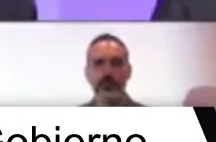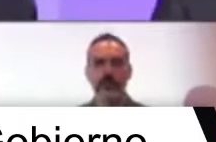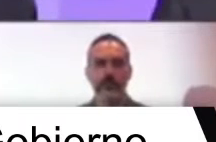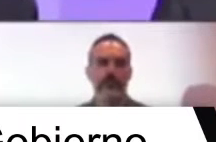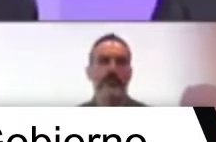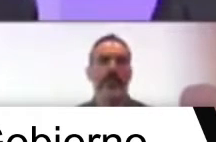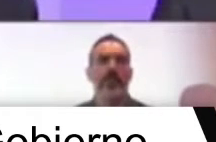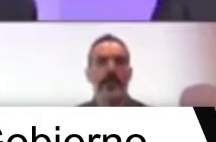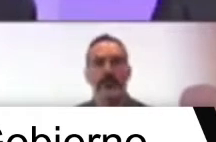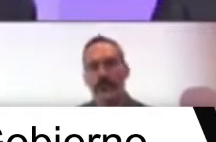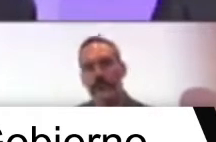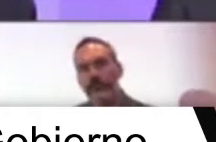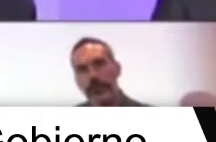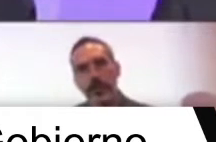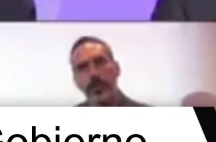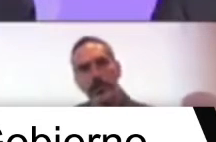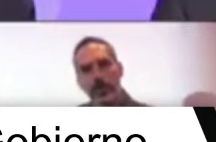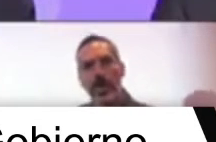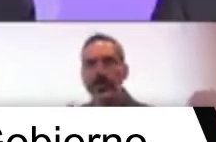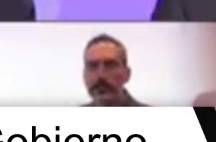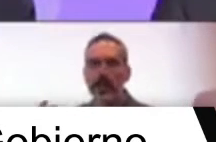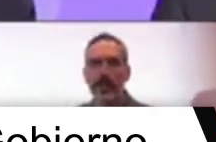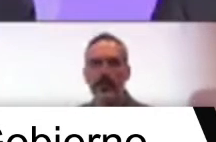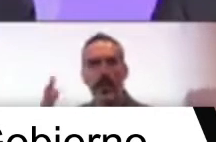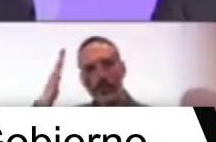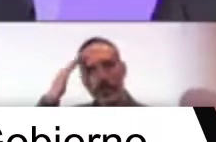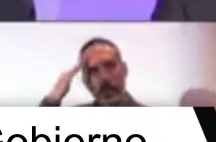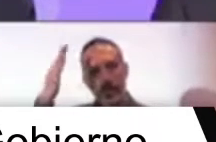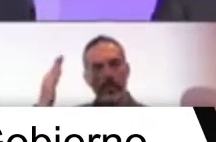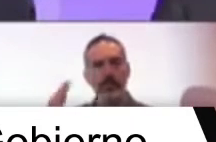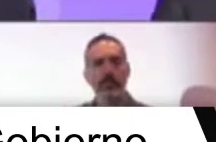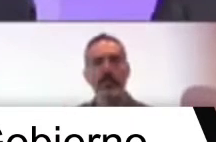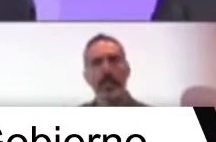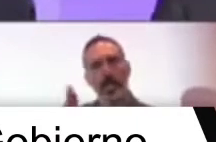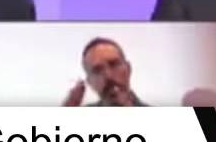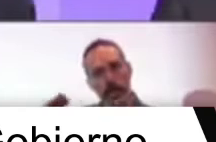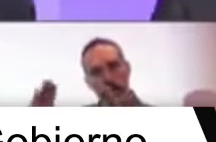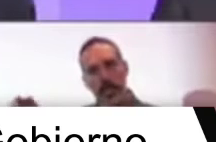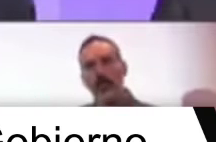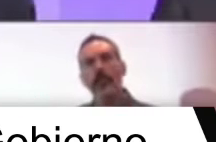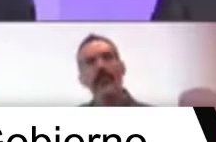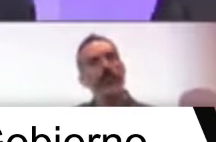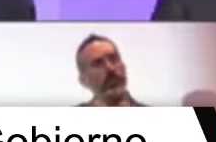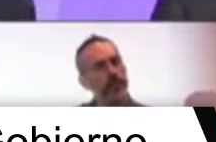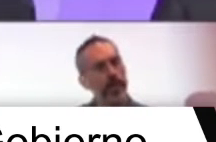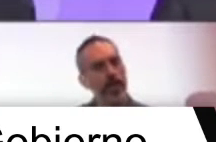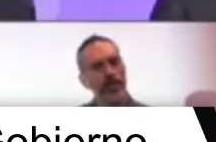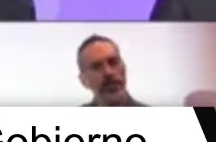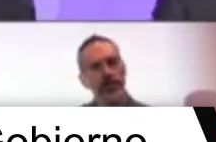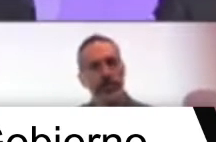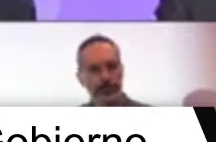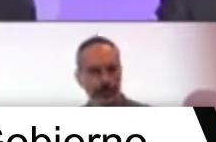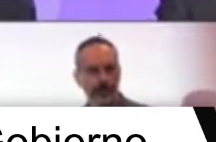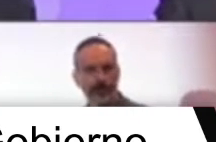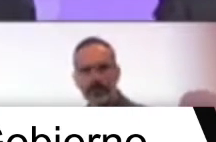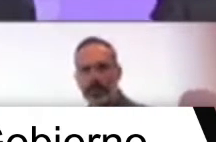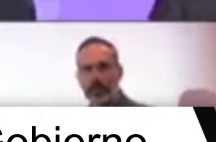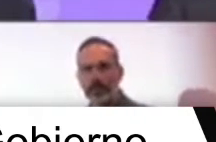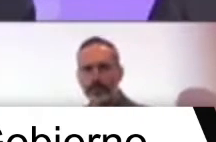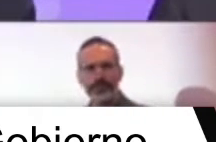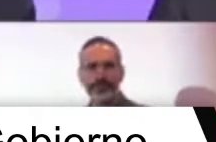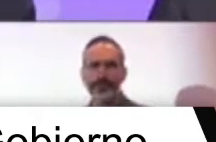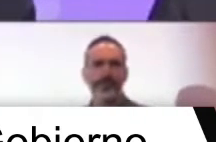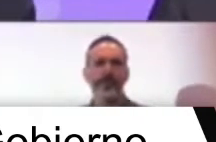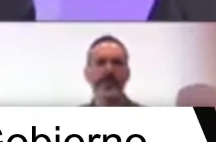sueldos, prestaciones, capacitación y estrategias de seguridad. Pero también es importante definir el papel que debe